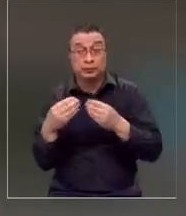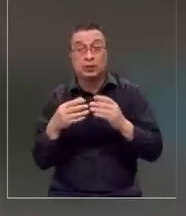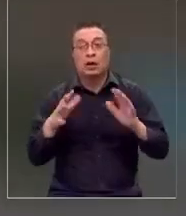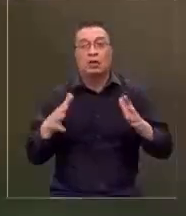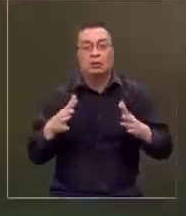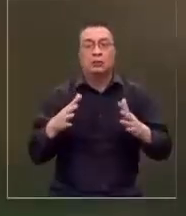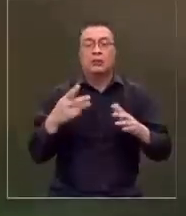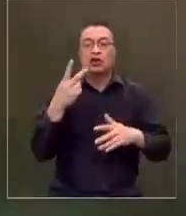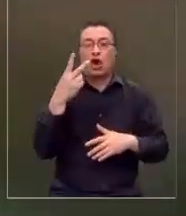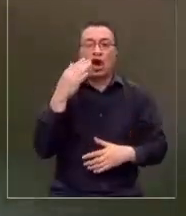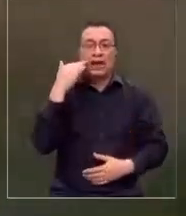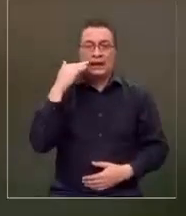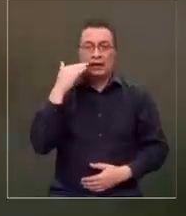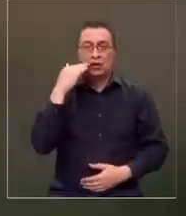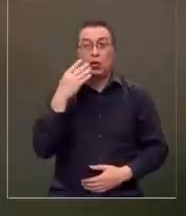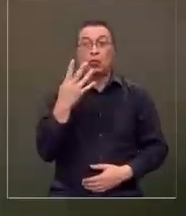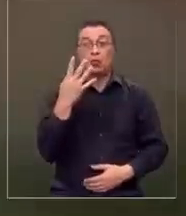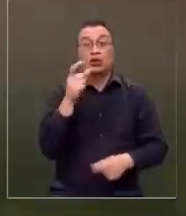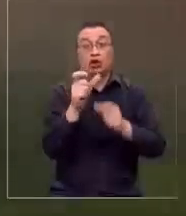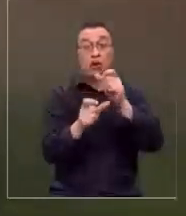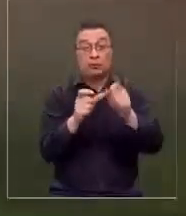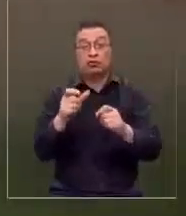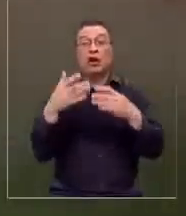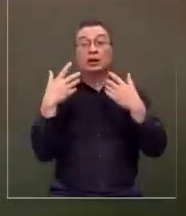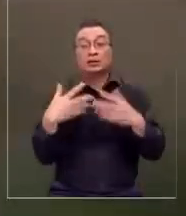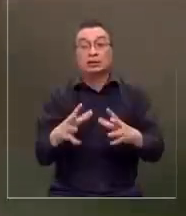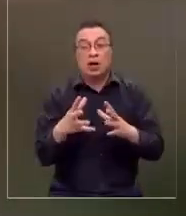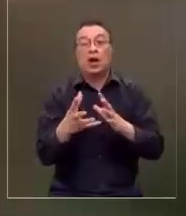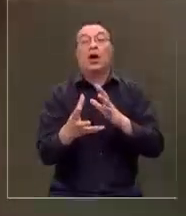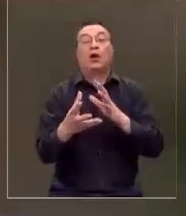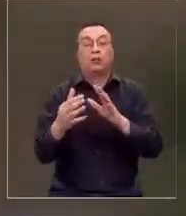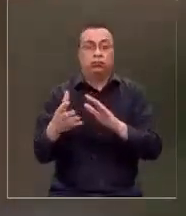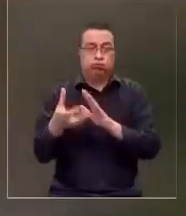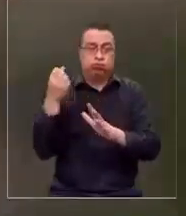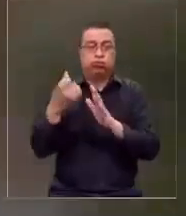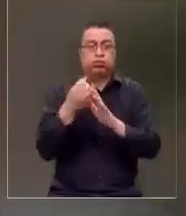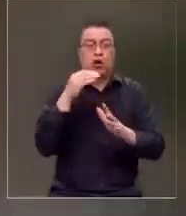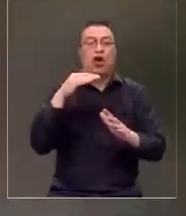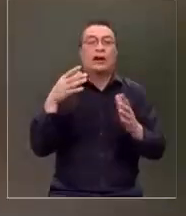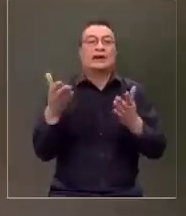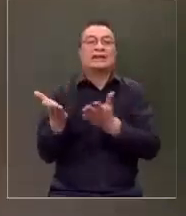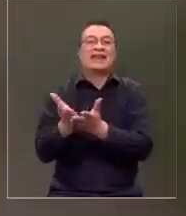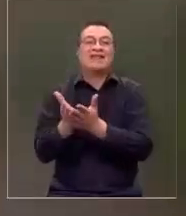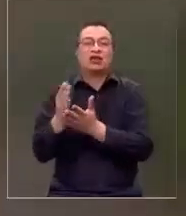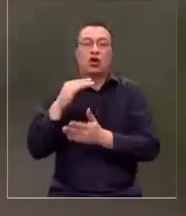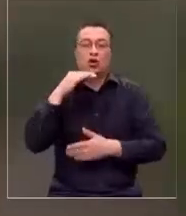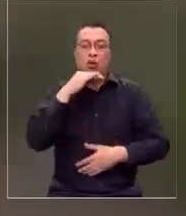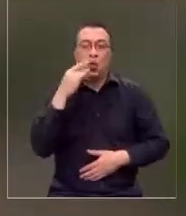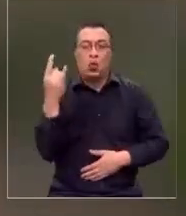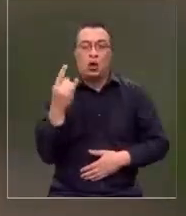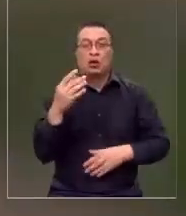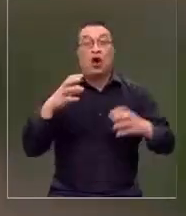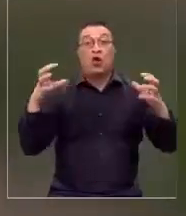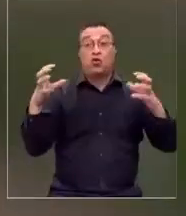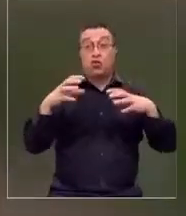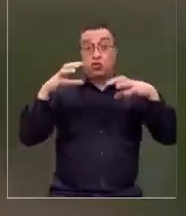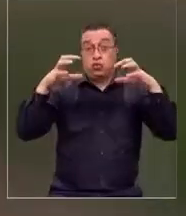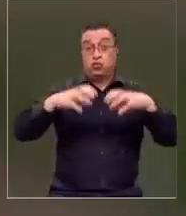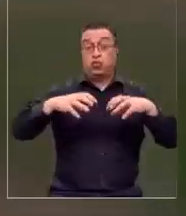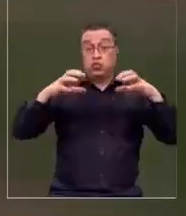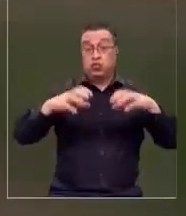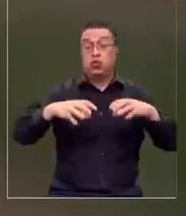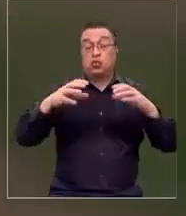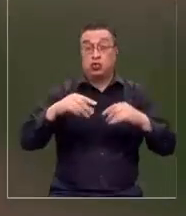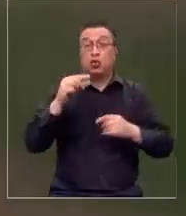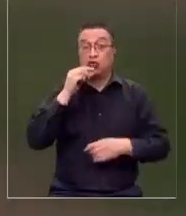habría al menos 2 niños. 4 personas han sido ya rescatadas por los servicios de emergencia. Todo esto tiene que ver con las fuertes lluvias que se han venido